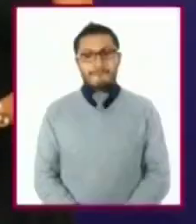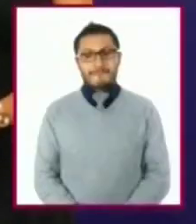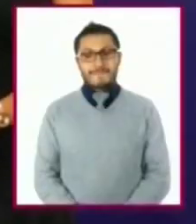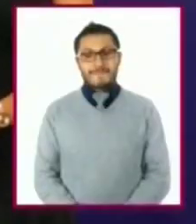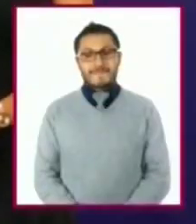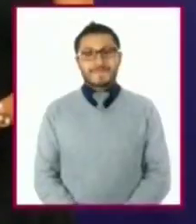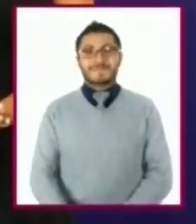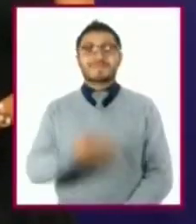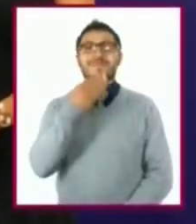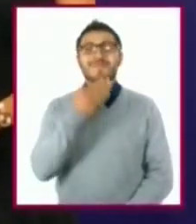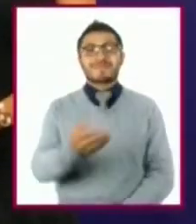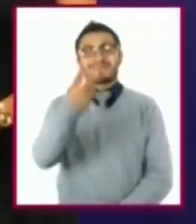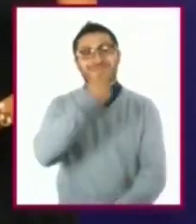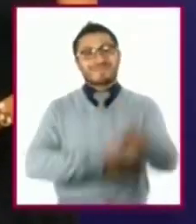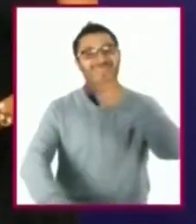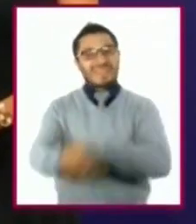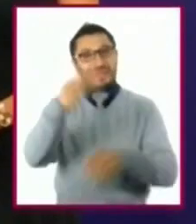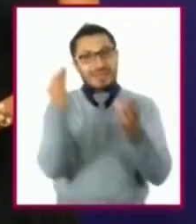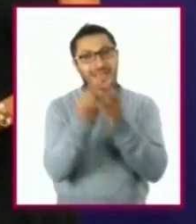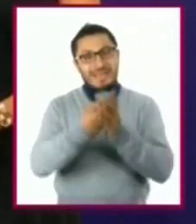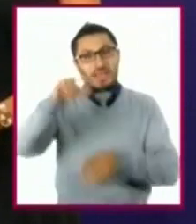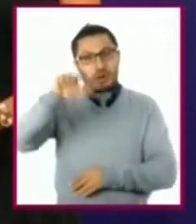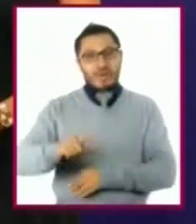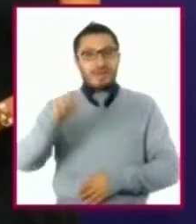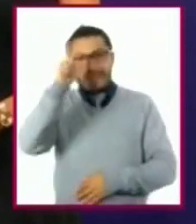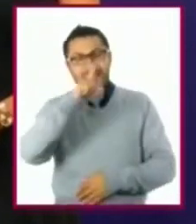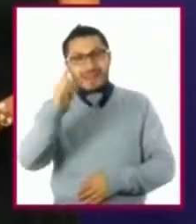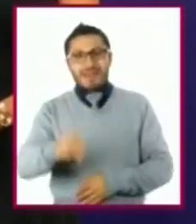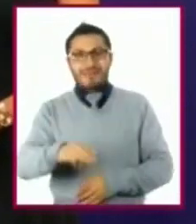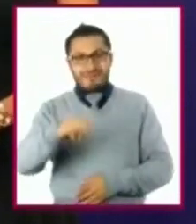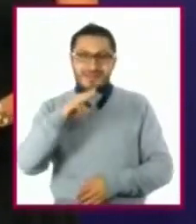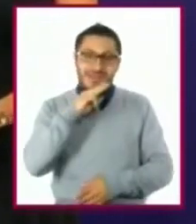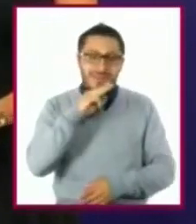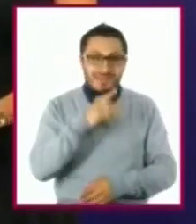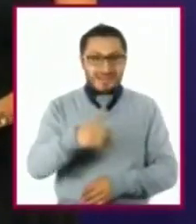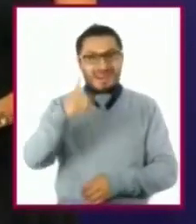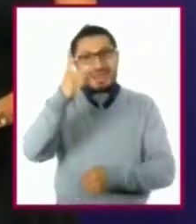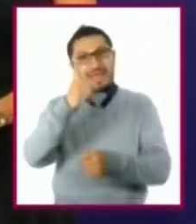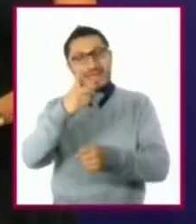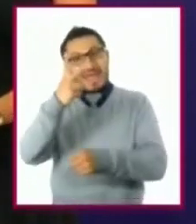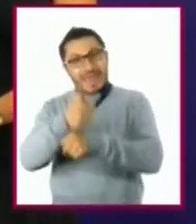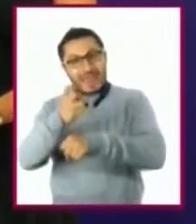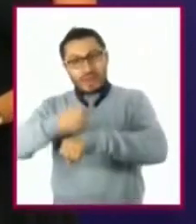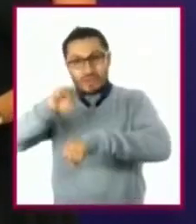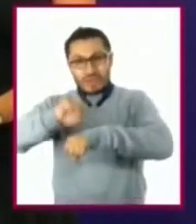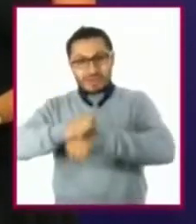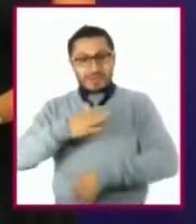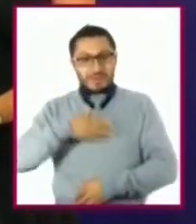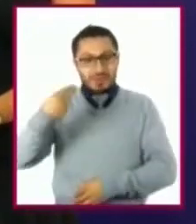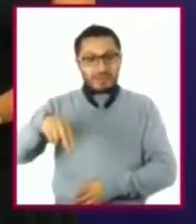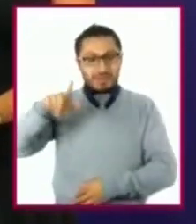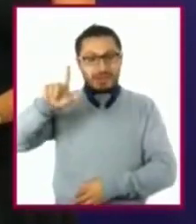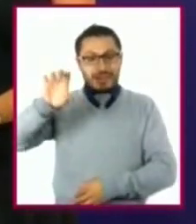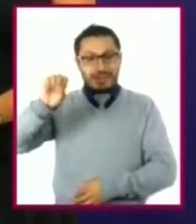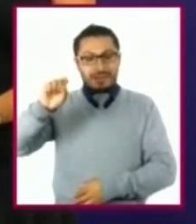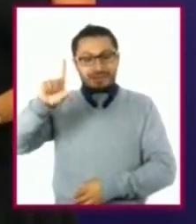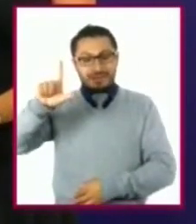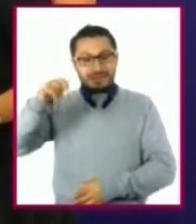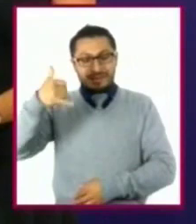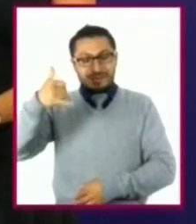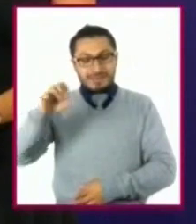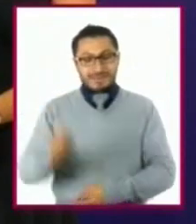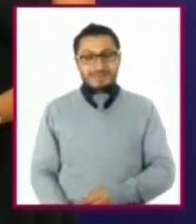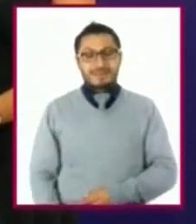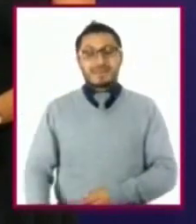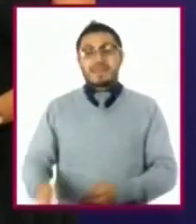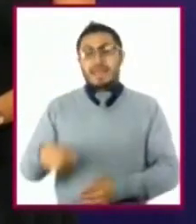Bienvenidas y bienvenidos a esta sesión de lengua materna para segundo grado de secundaria. Yo soy Leslie Mendívil y antes de iniciar, les recuerdo